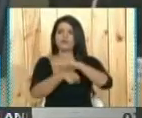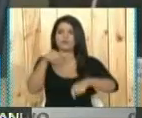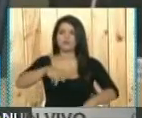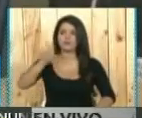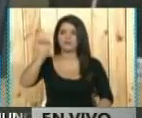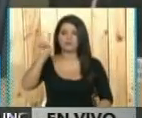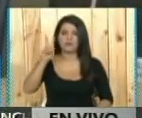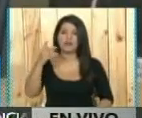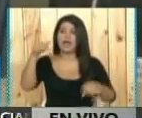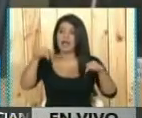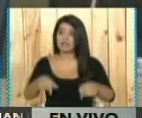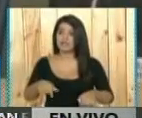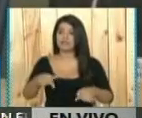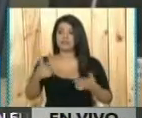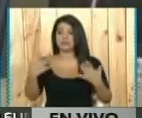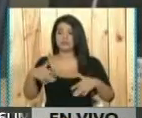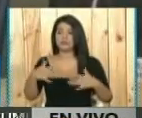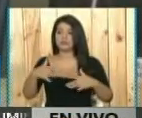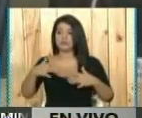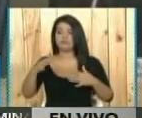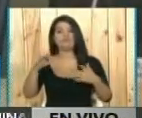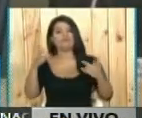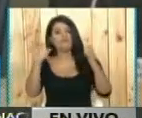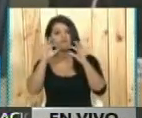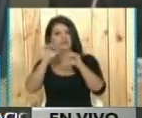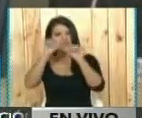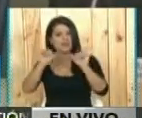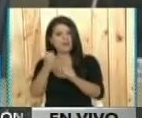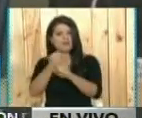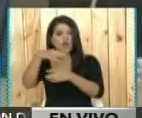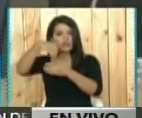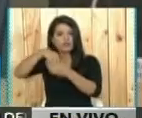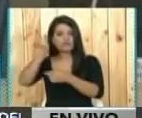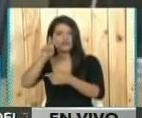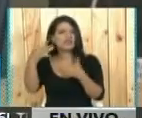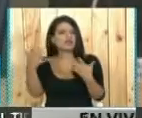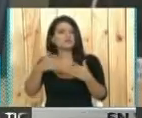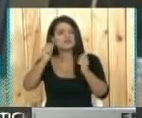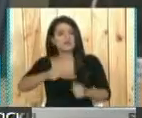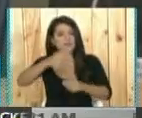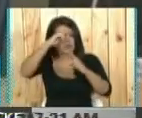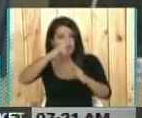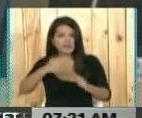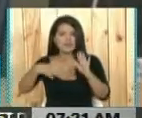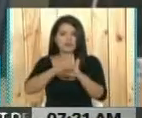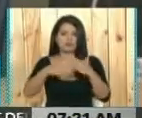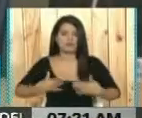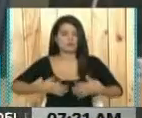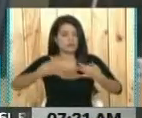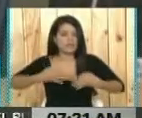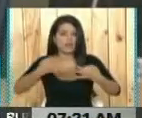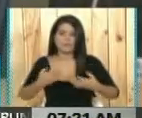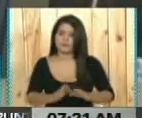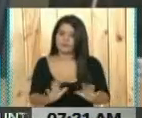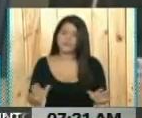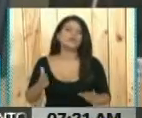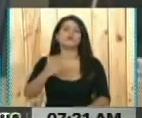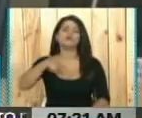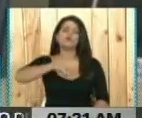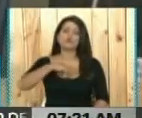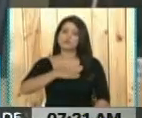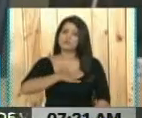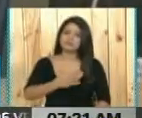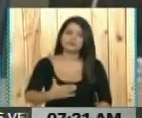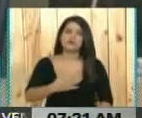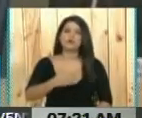que es un modelo profundamente garantista de los derechos humanos. Nosotros reafirmamos nuestra disposición a presentar